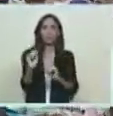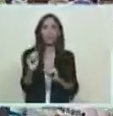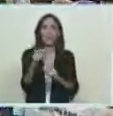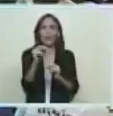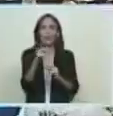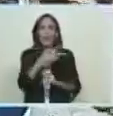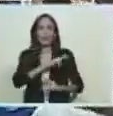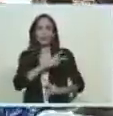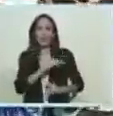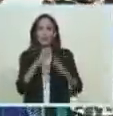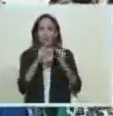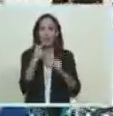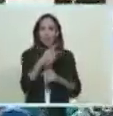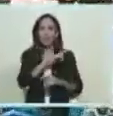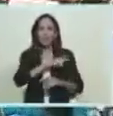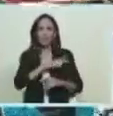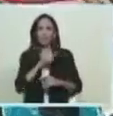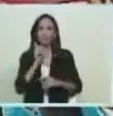falsa.